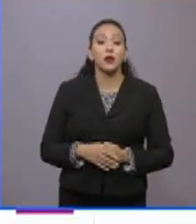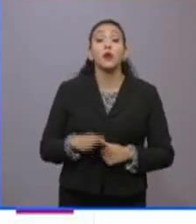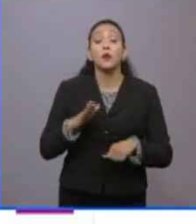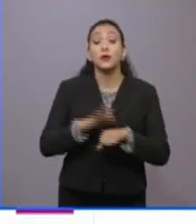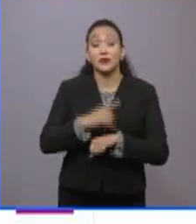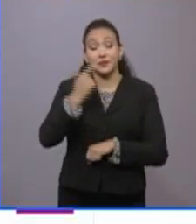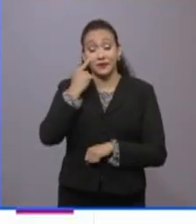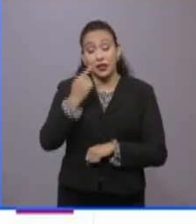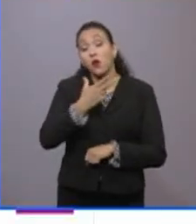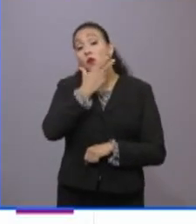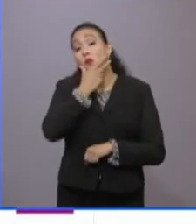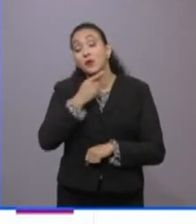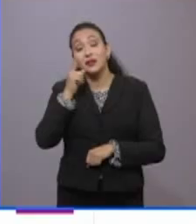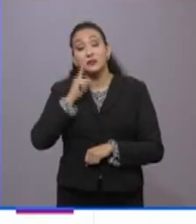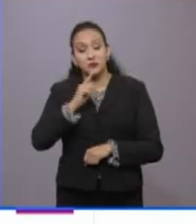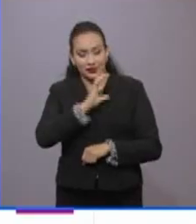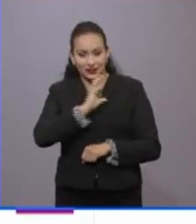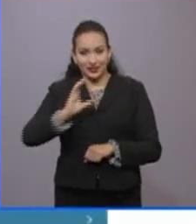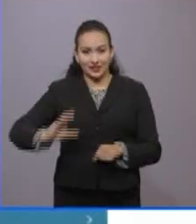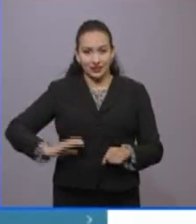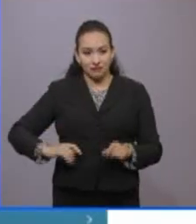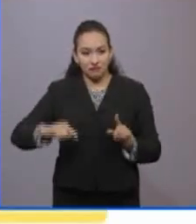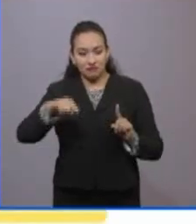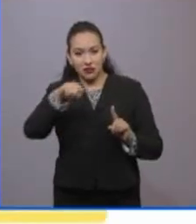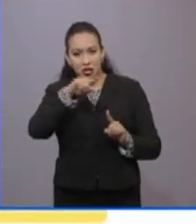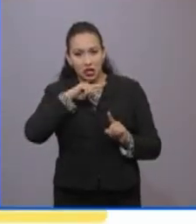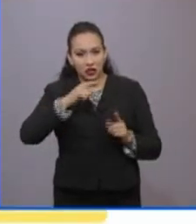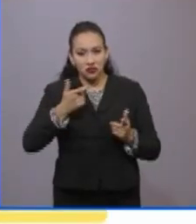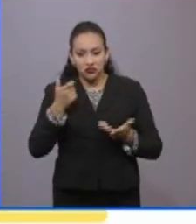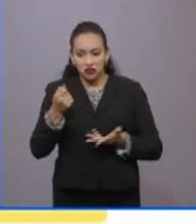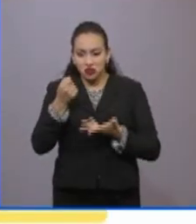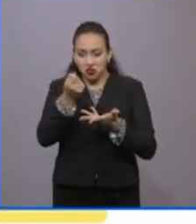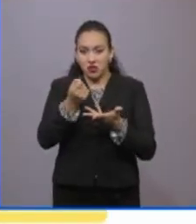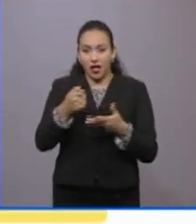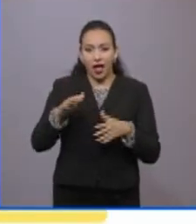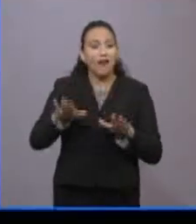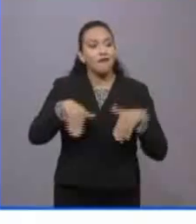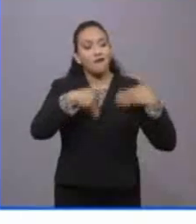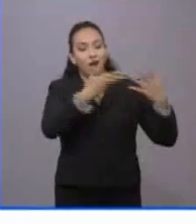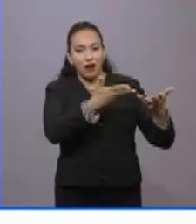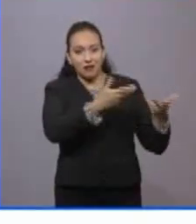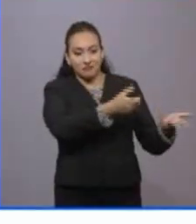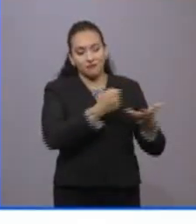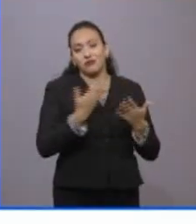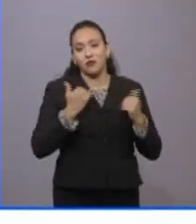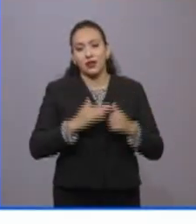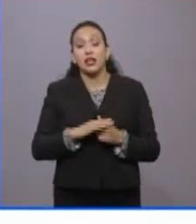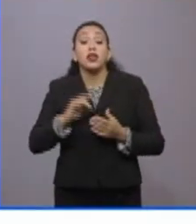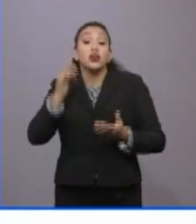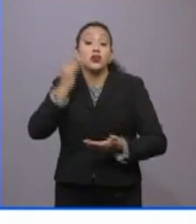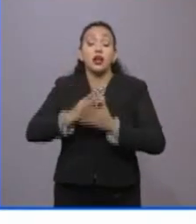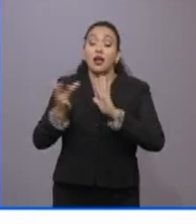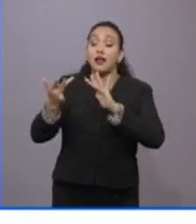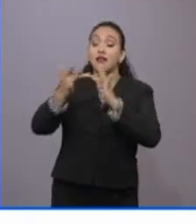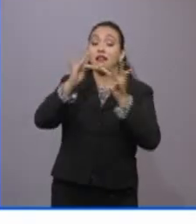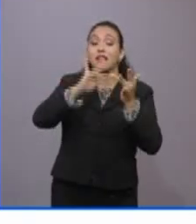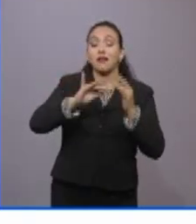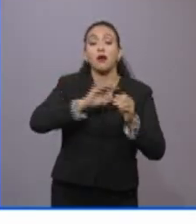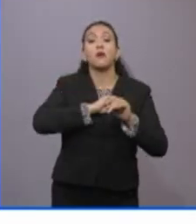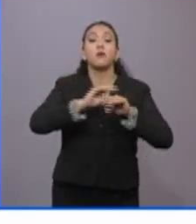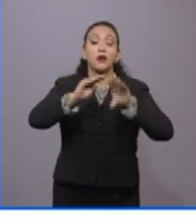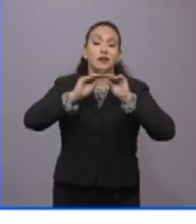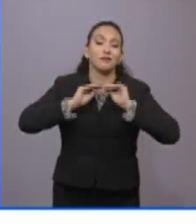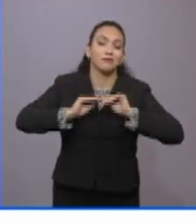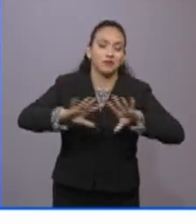las y los candidatos no tienen permitido ningún tipo de financiamiento externo. Las redes sociales son el medio principal para promover el